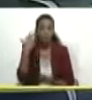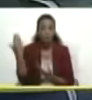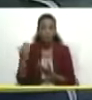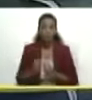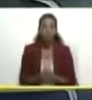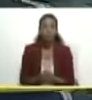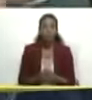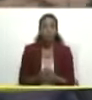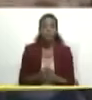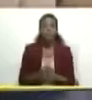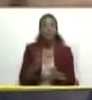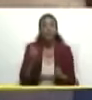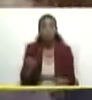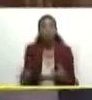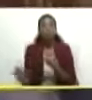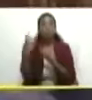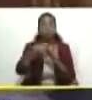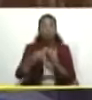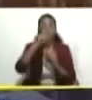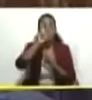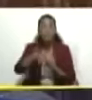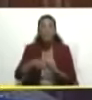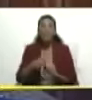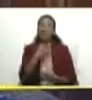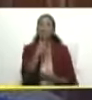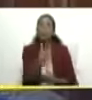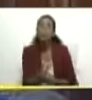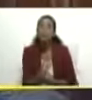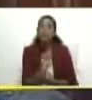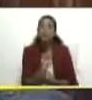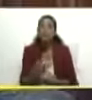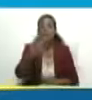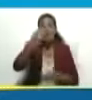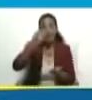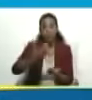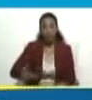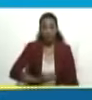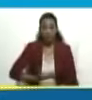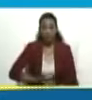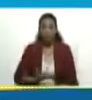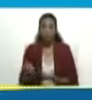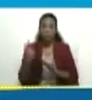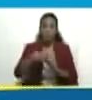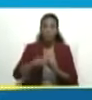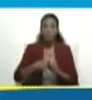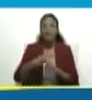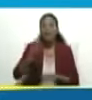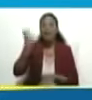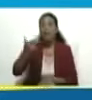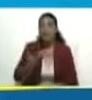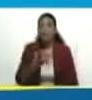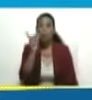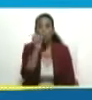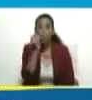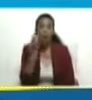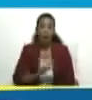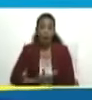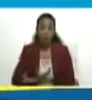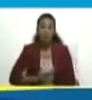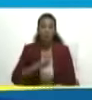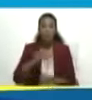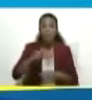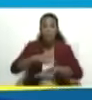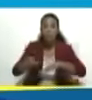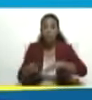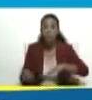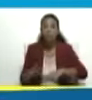Meléndez Rivas, estará entonces como una de las voceras de los alcaldes, el alcalde del municipio